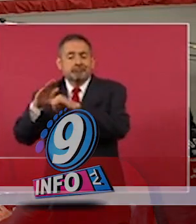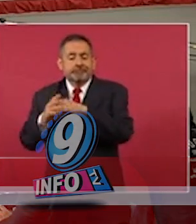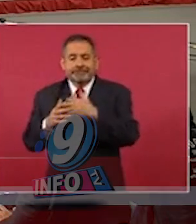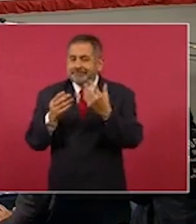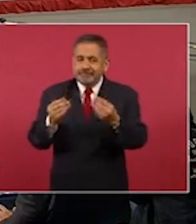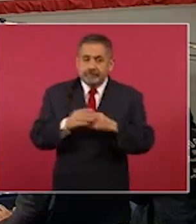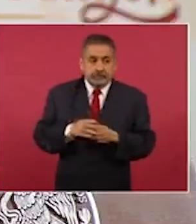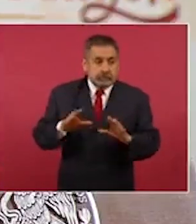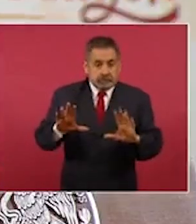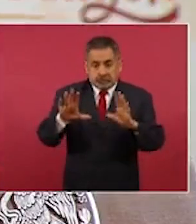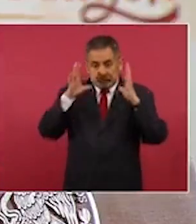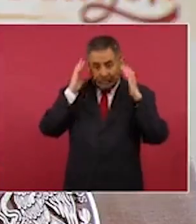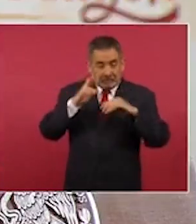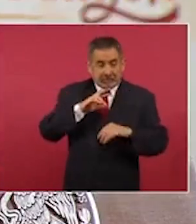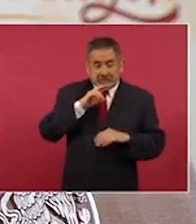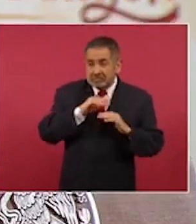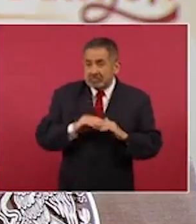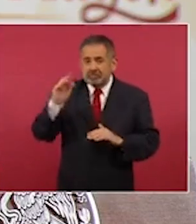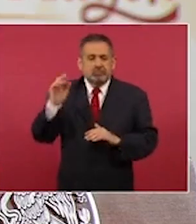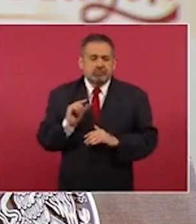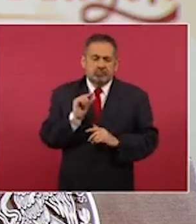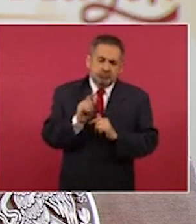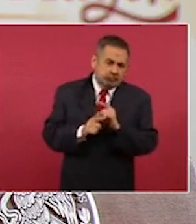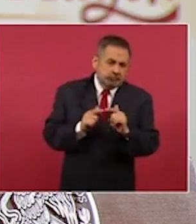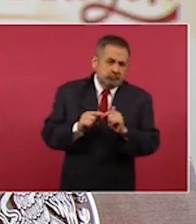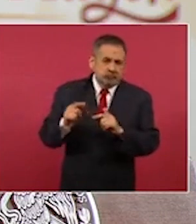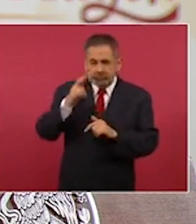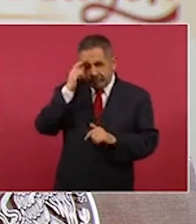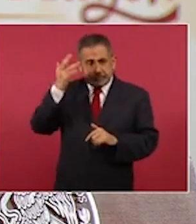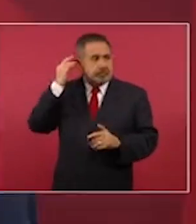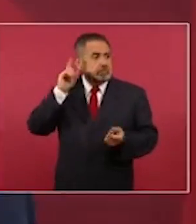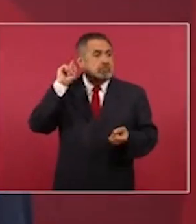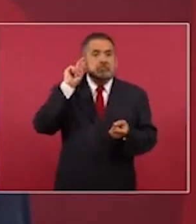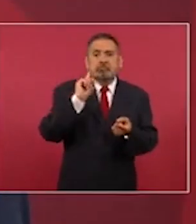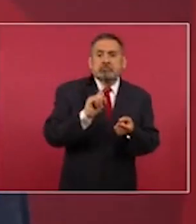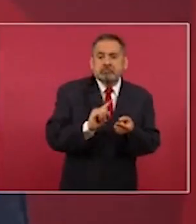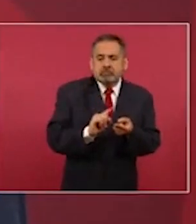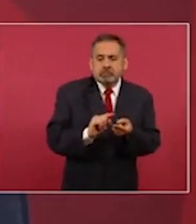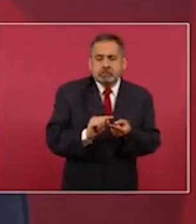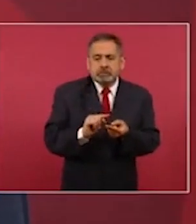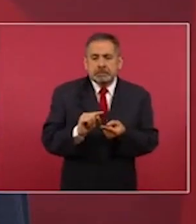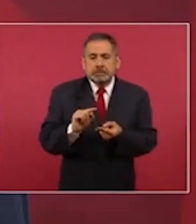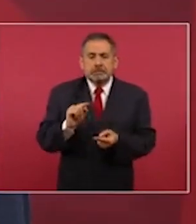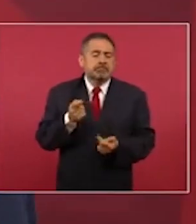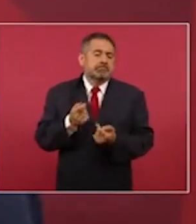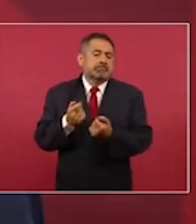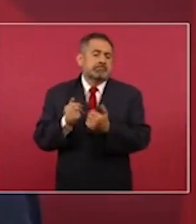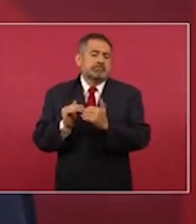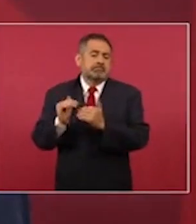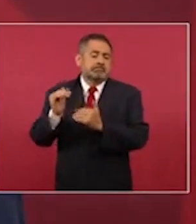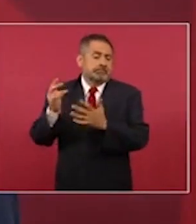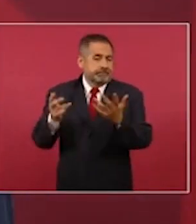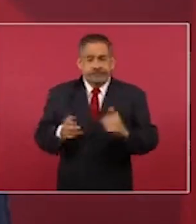seguido del grupo de de 39 y de 40 a 49 años acorde de información del día de hoy se tienen